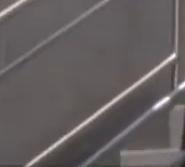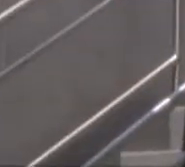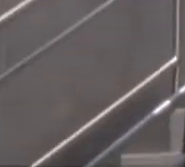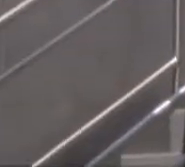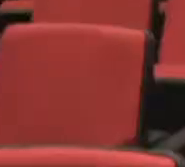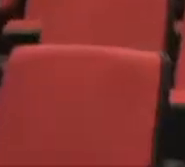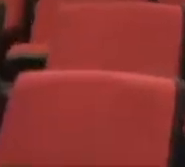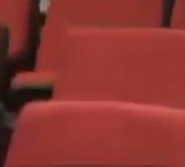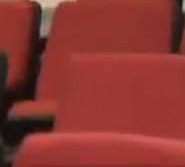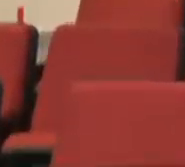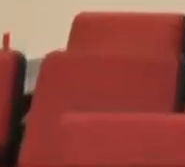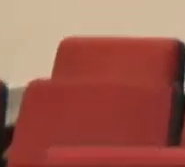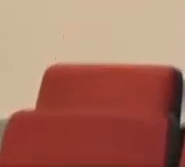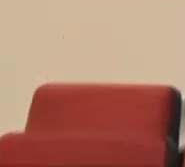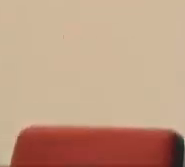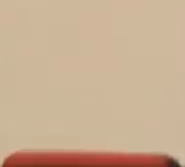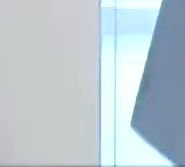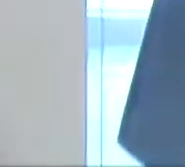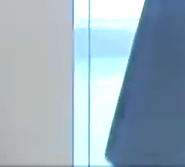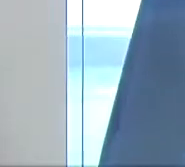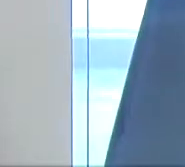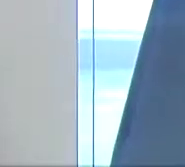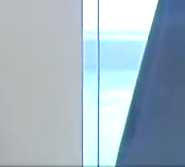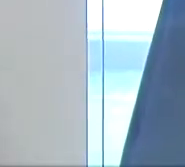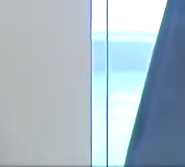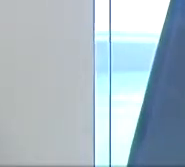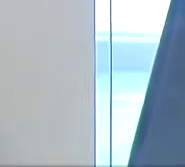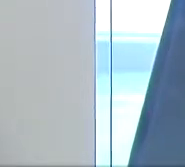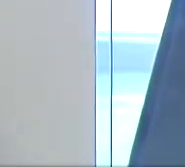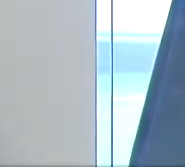cuidado y una más en el